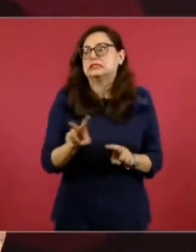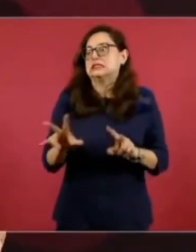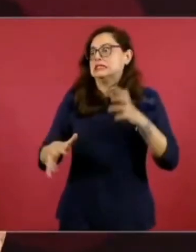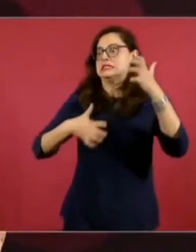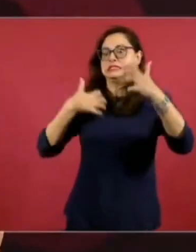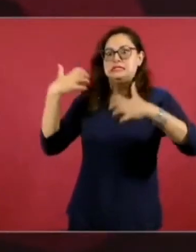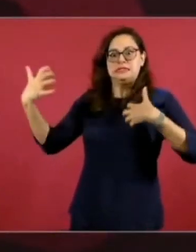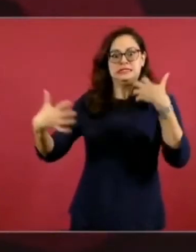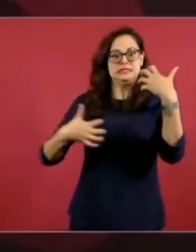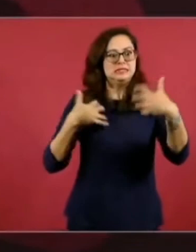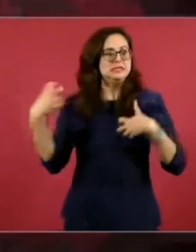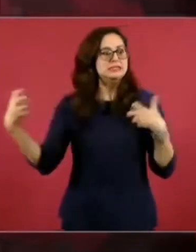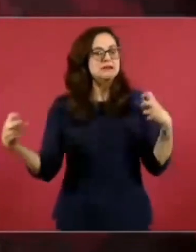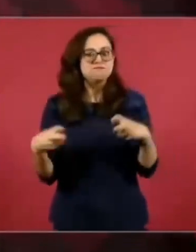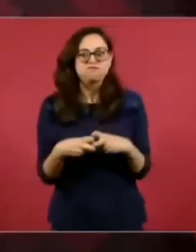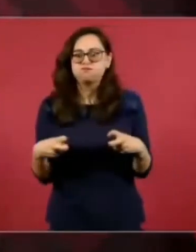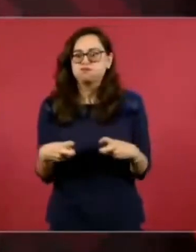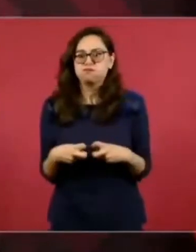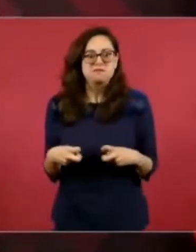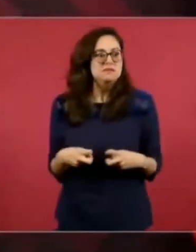de nervios